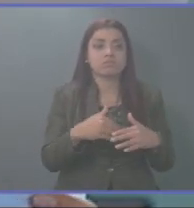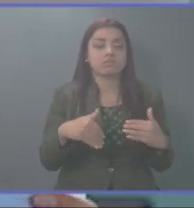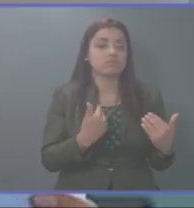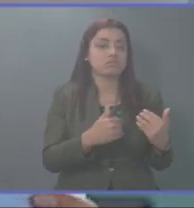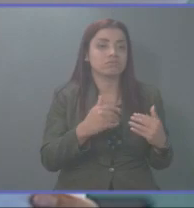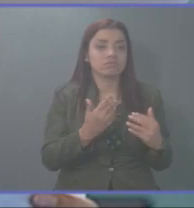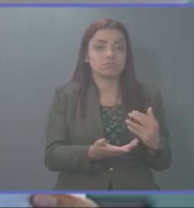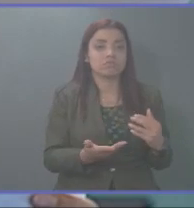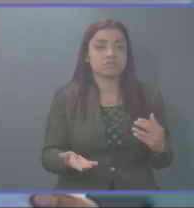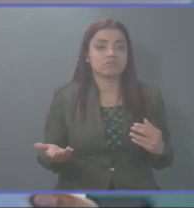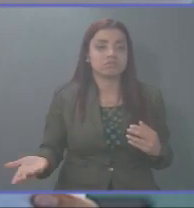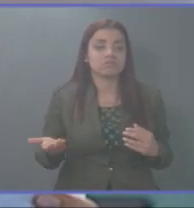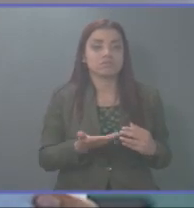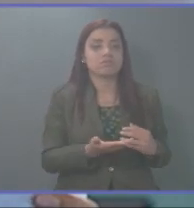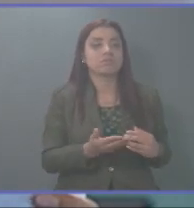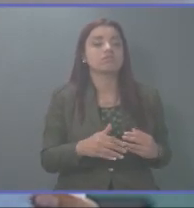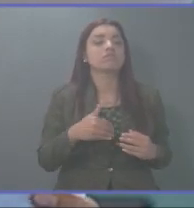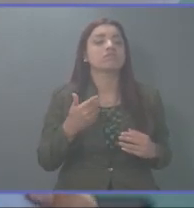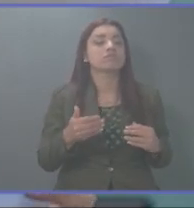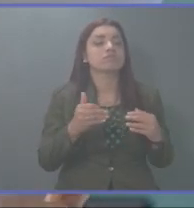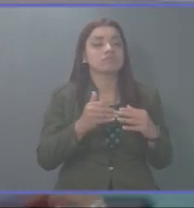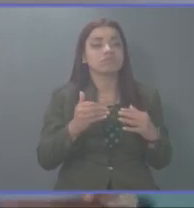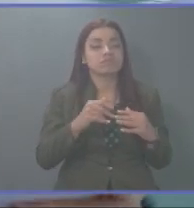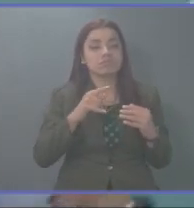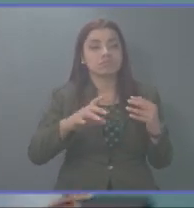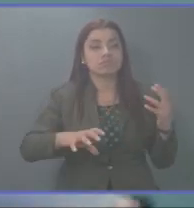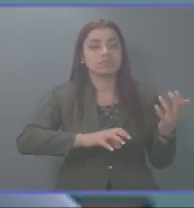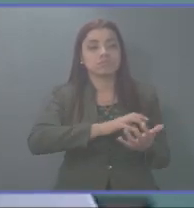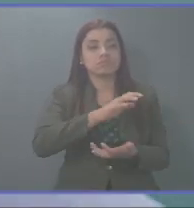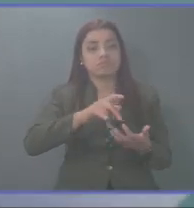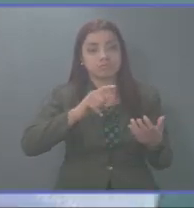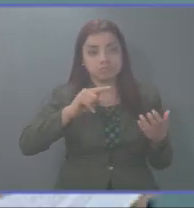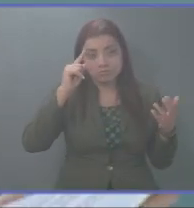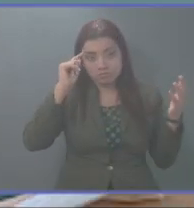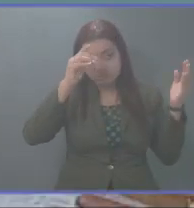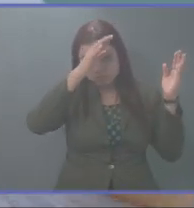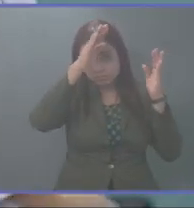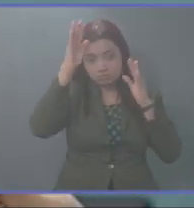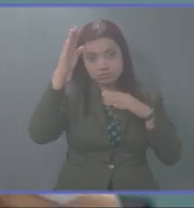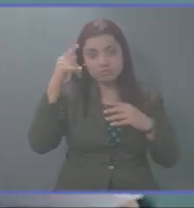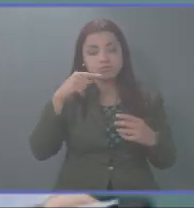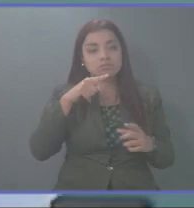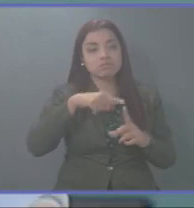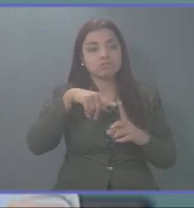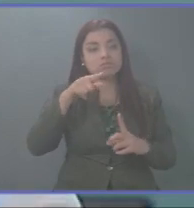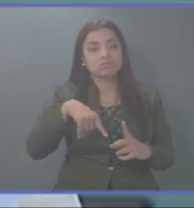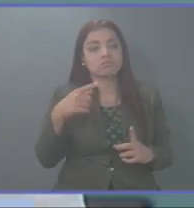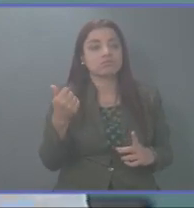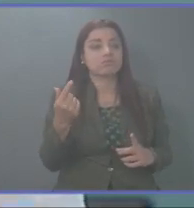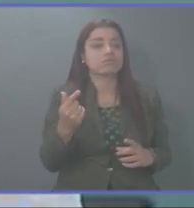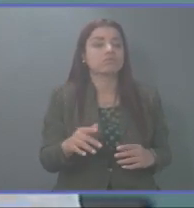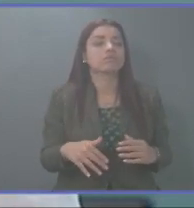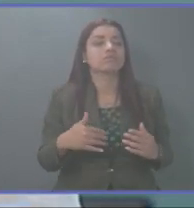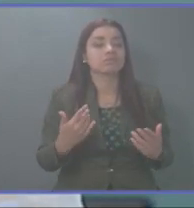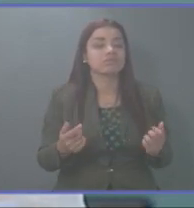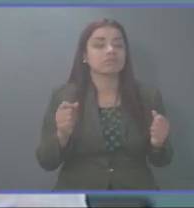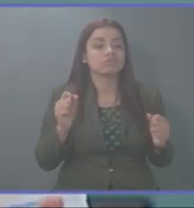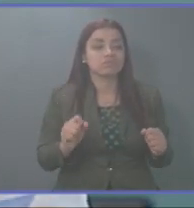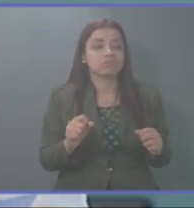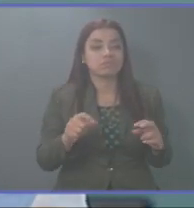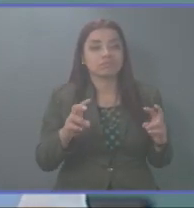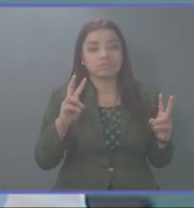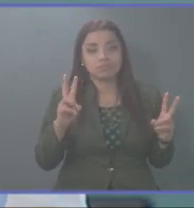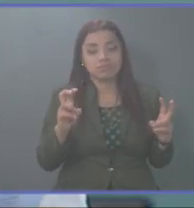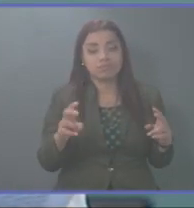factores a favor y en contra, así como sus complicaciones logísticas y financieras. Debido a la trascendencia del tema,